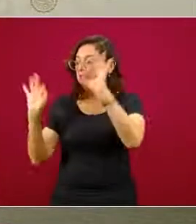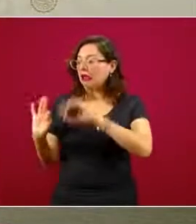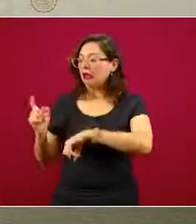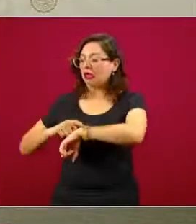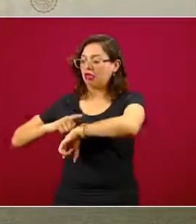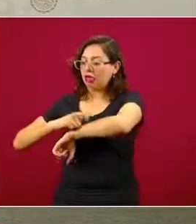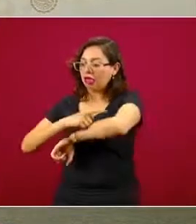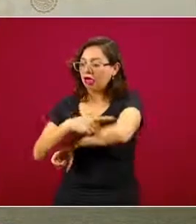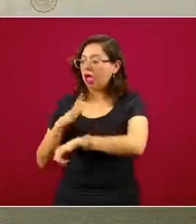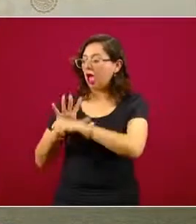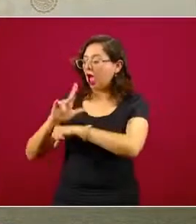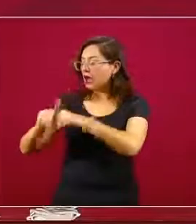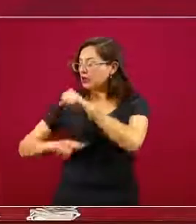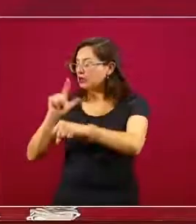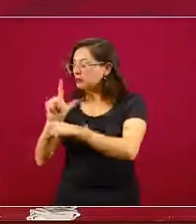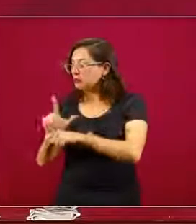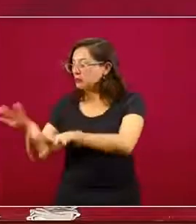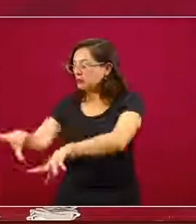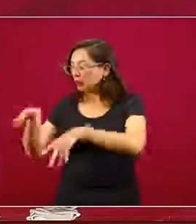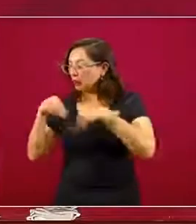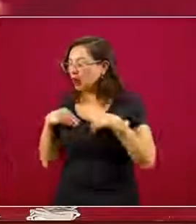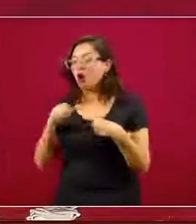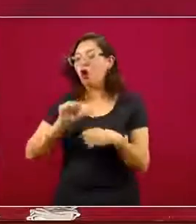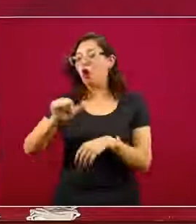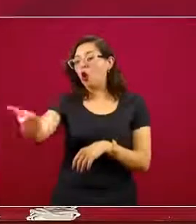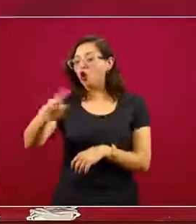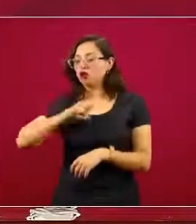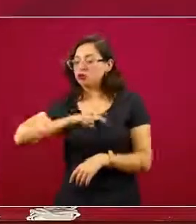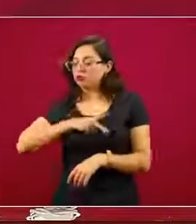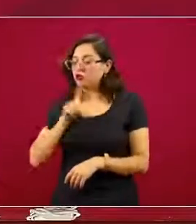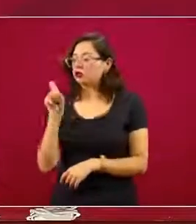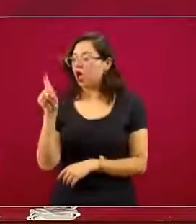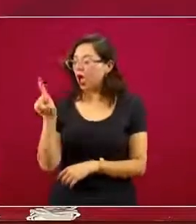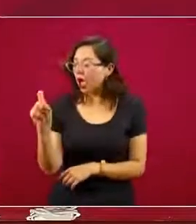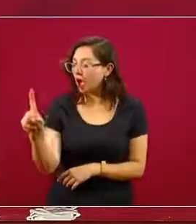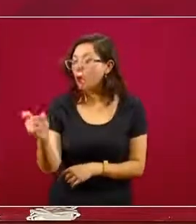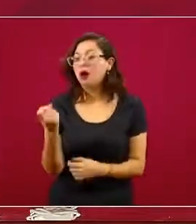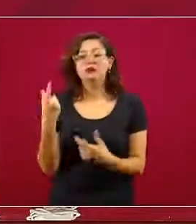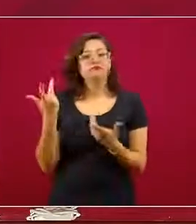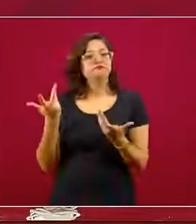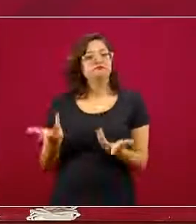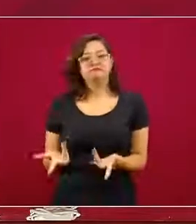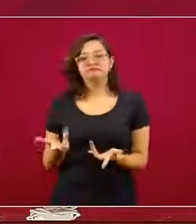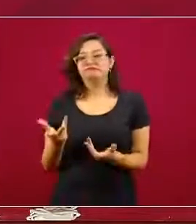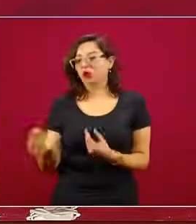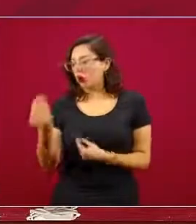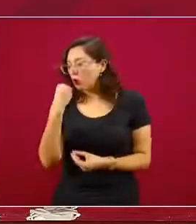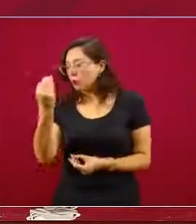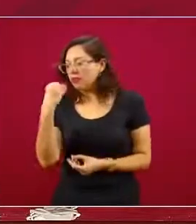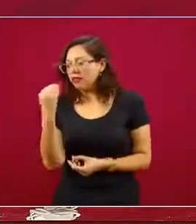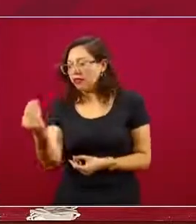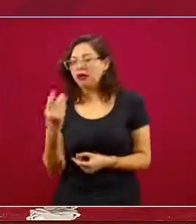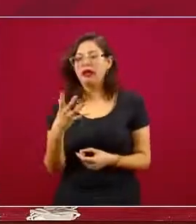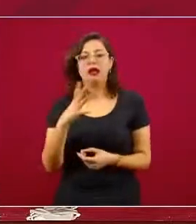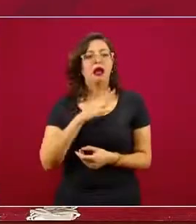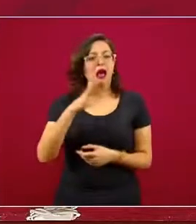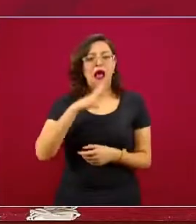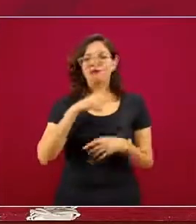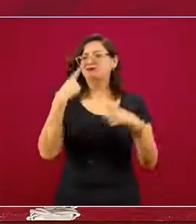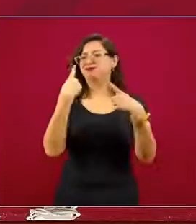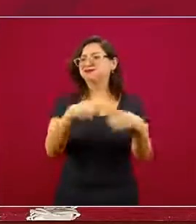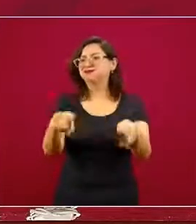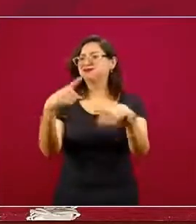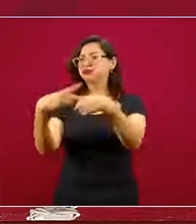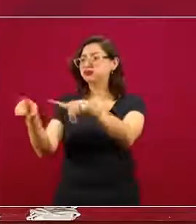que se transmiten por animales, hay otros virus que se transmiten por agua, como lo acabamos de mencionar, o por alimentos, y raramente